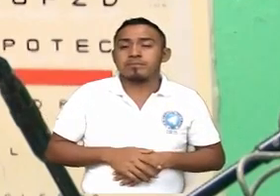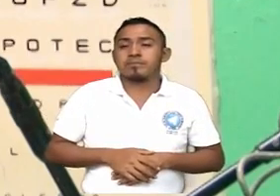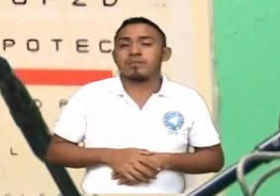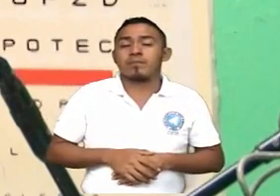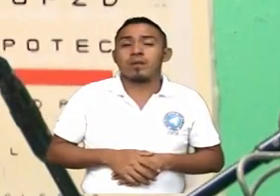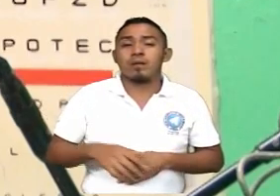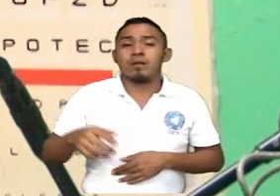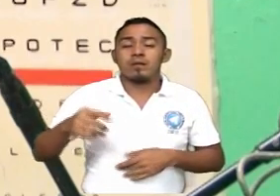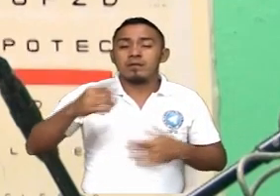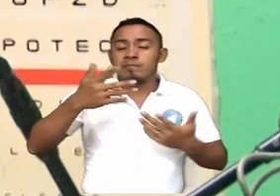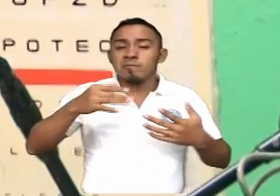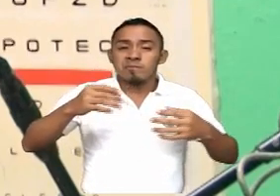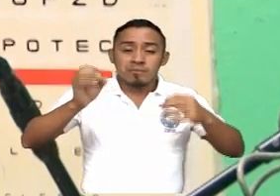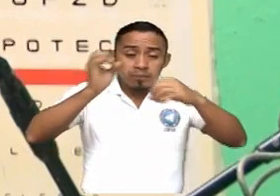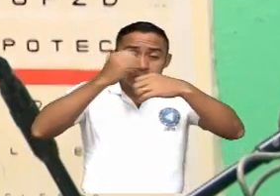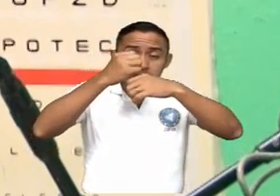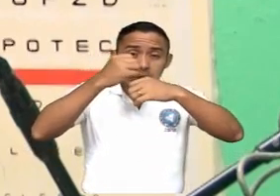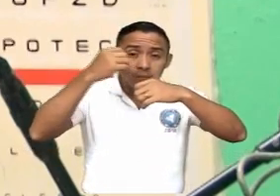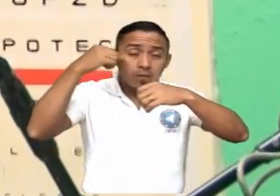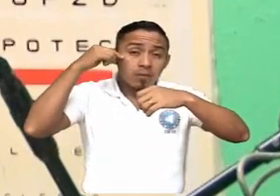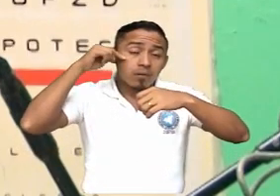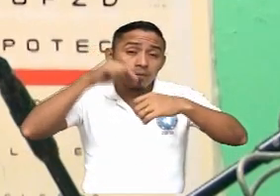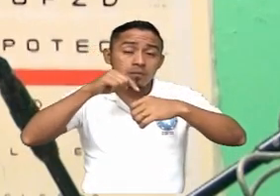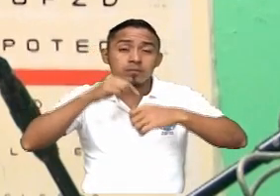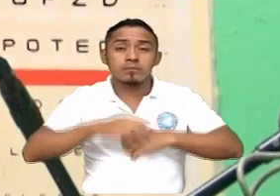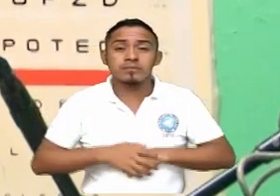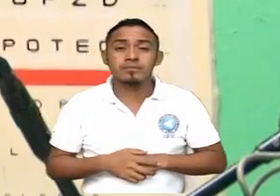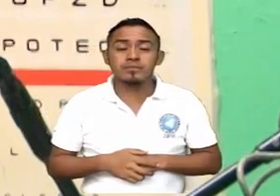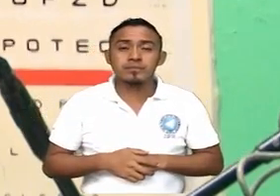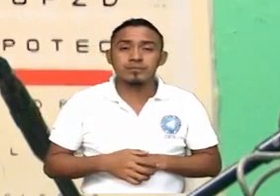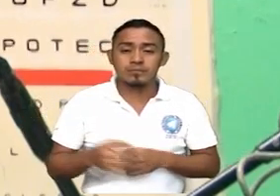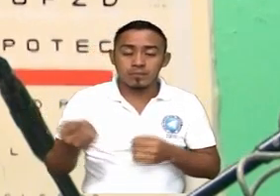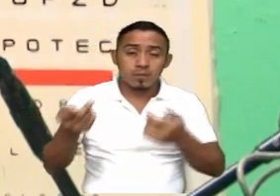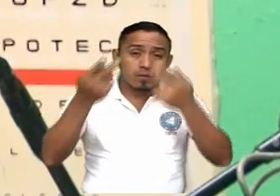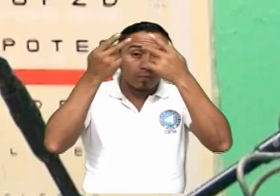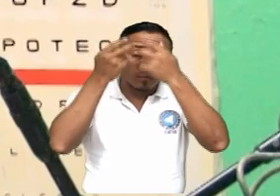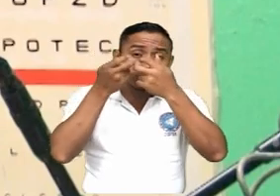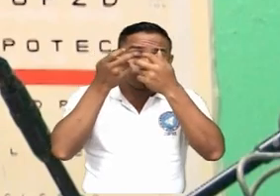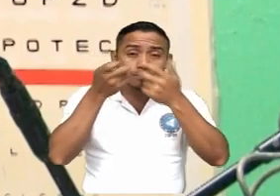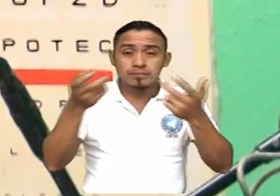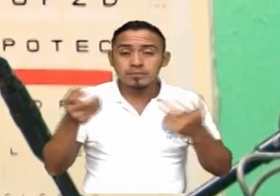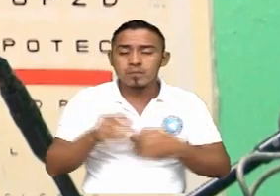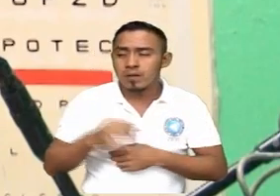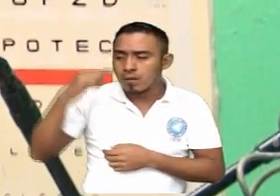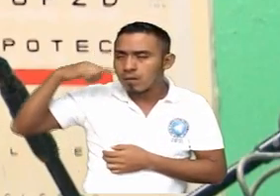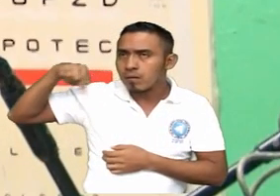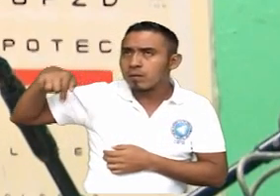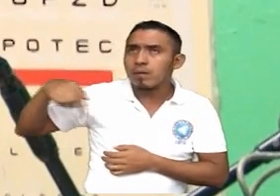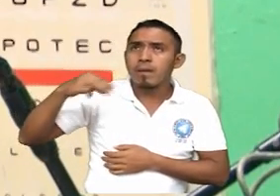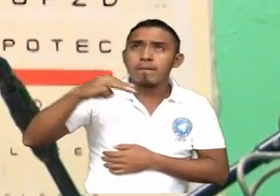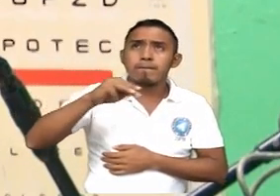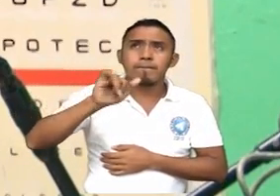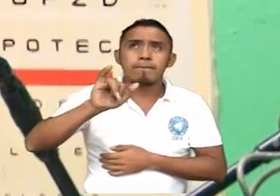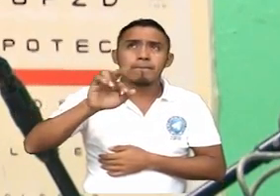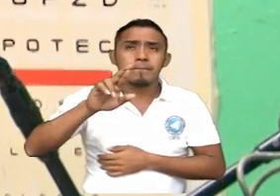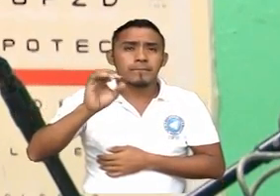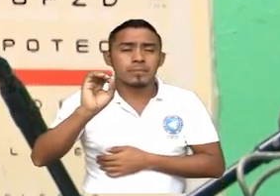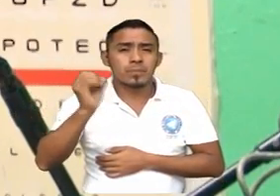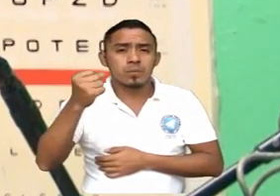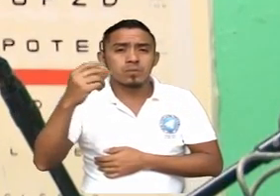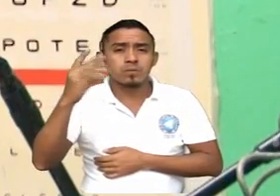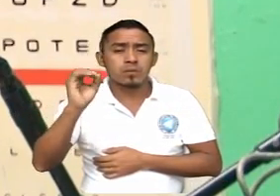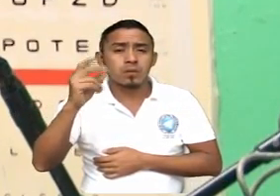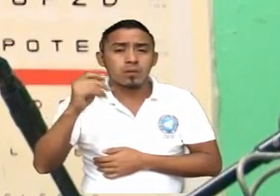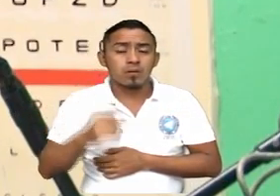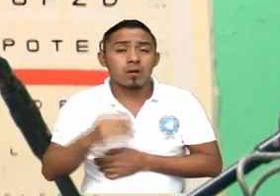Que es un microscopio. ¿Qué es uno de estos? Que uno de estos, sí. Este es un microscopio que aquí están los aumentos que